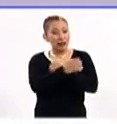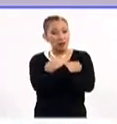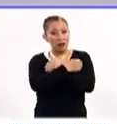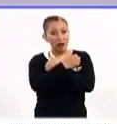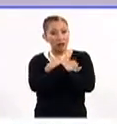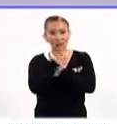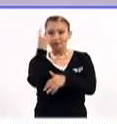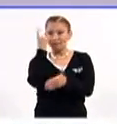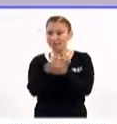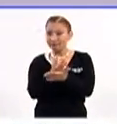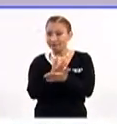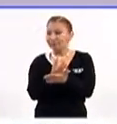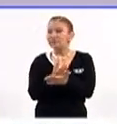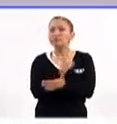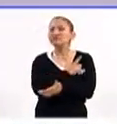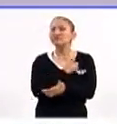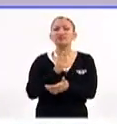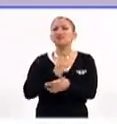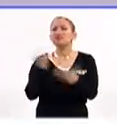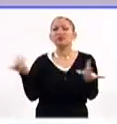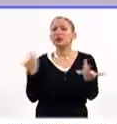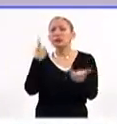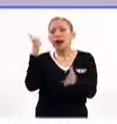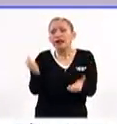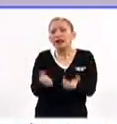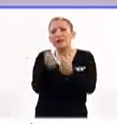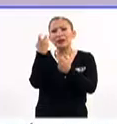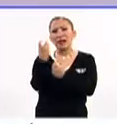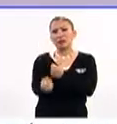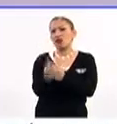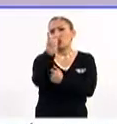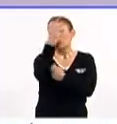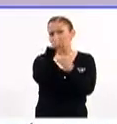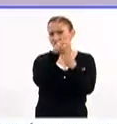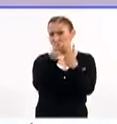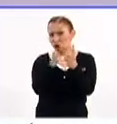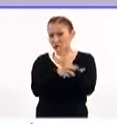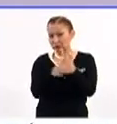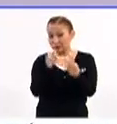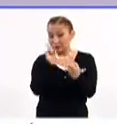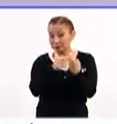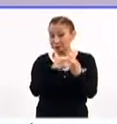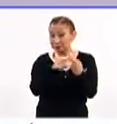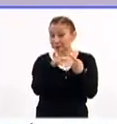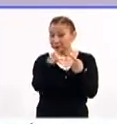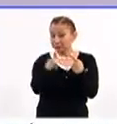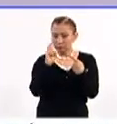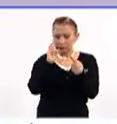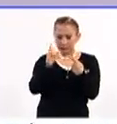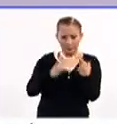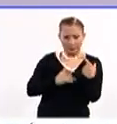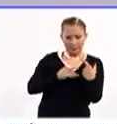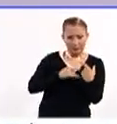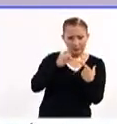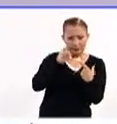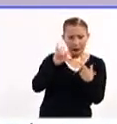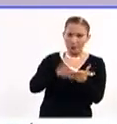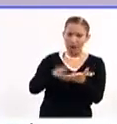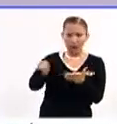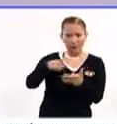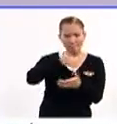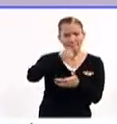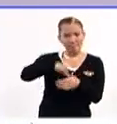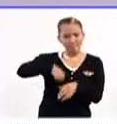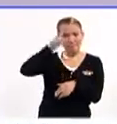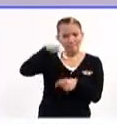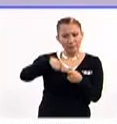educativa única. Lo que hay que hacer para recuperar esta riqueza pasa por dos momentos. En primer lugar, tomar conciencia de ella y valorarla. Y